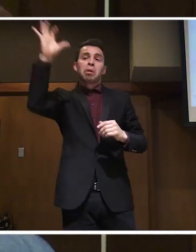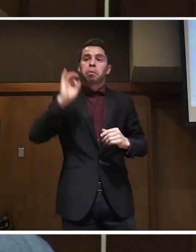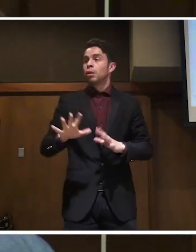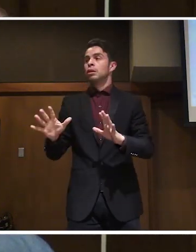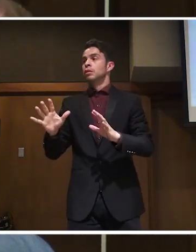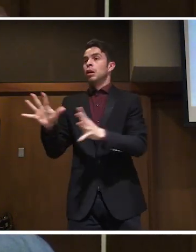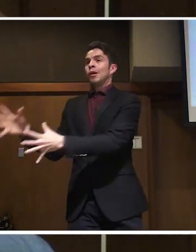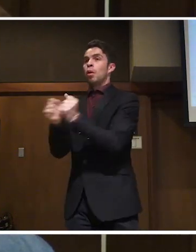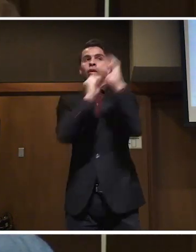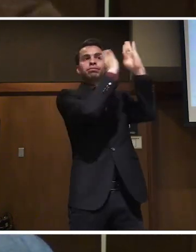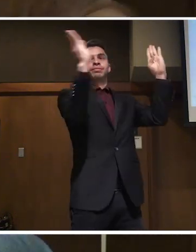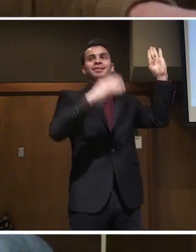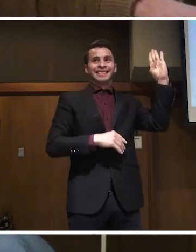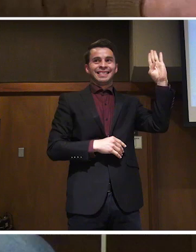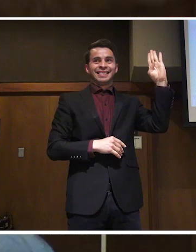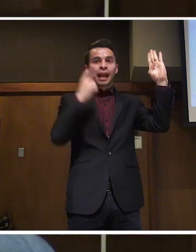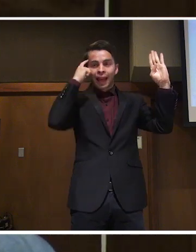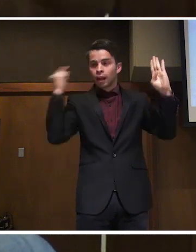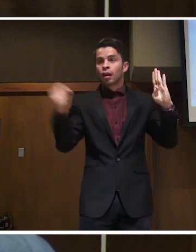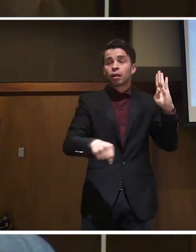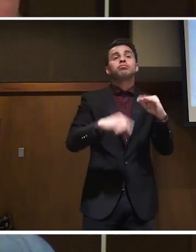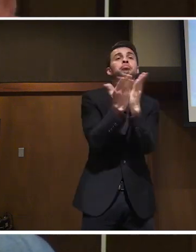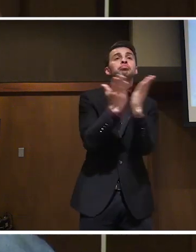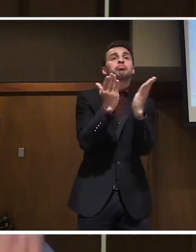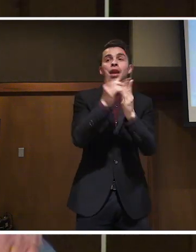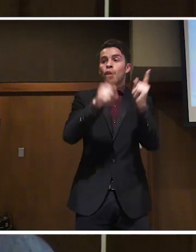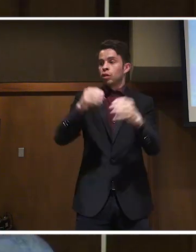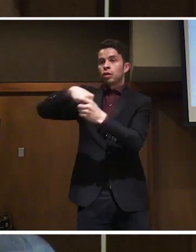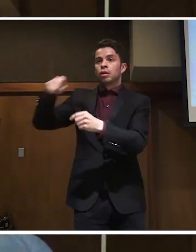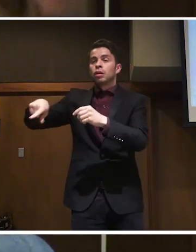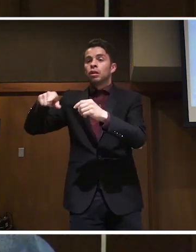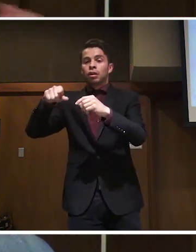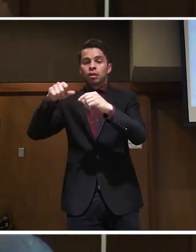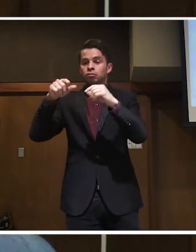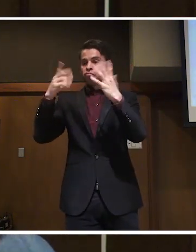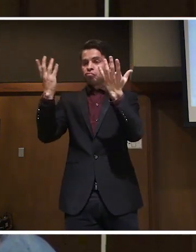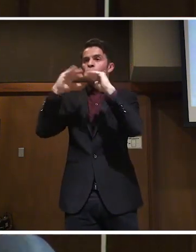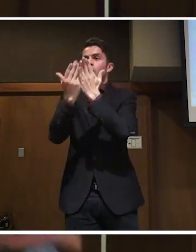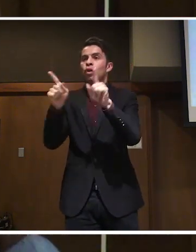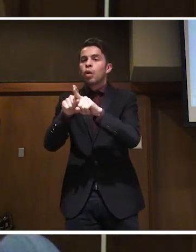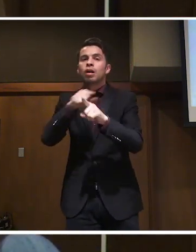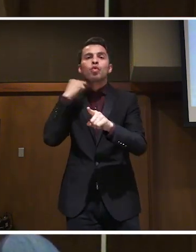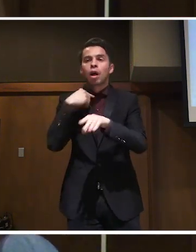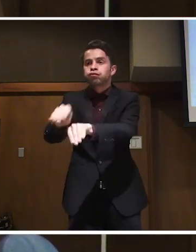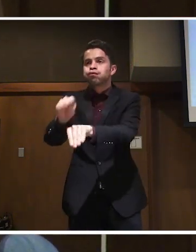esas bibliotecas no sean solamente para los niños que vienen a estudiar a los conventos, sino para todo el mundo. Pero